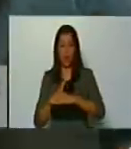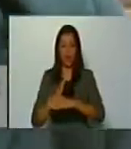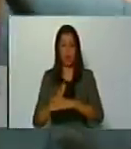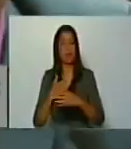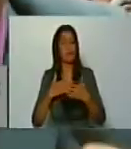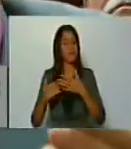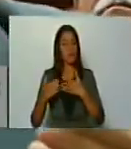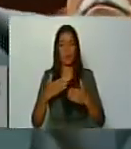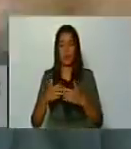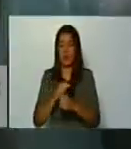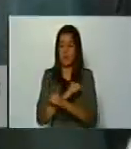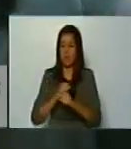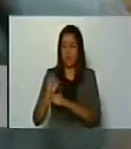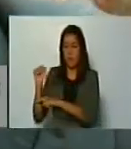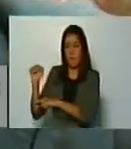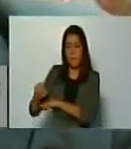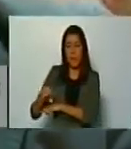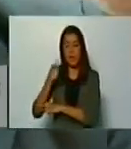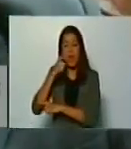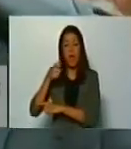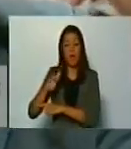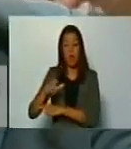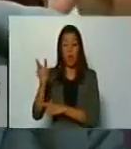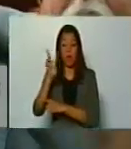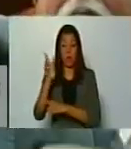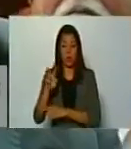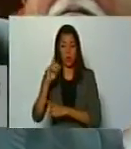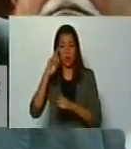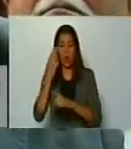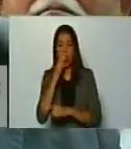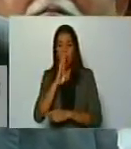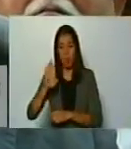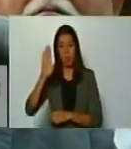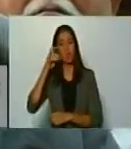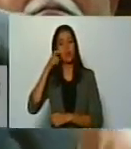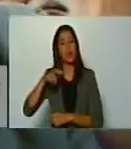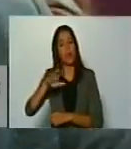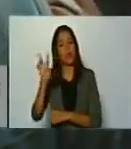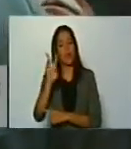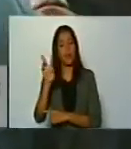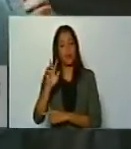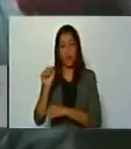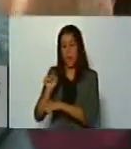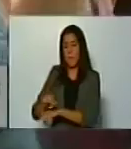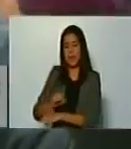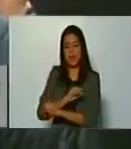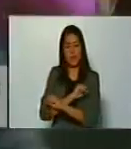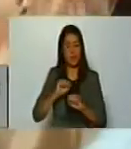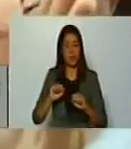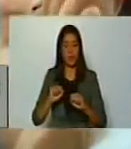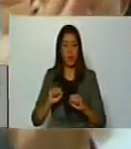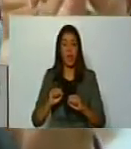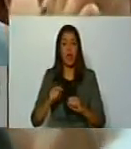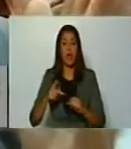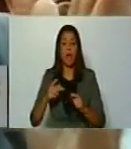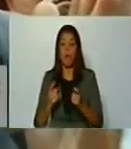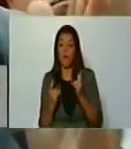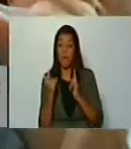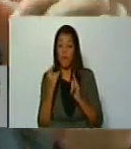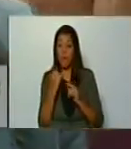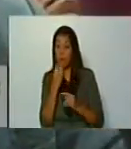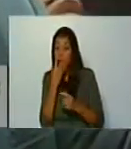la energía, con la subjetividad, con el compromiso del pueblo venezolano, podrán cortar las flores,